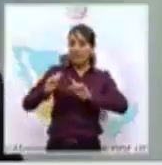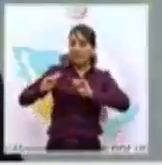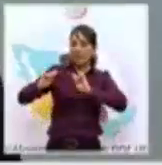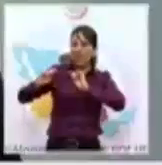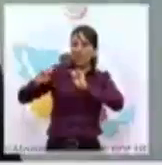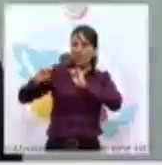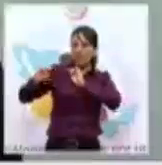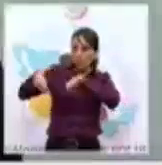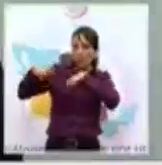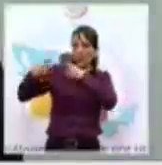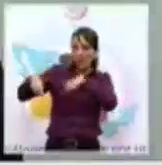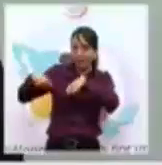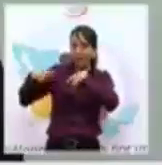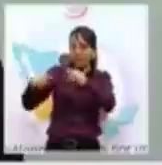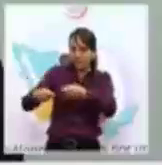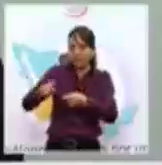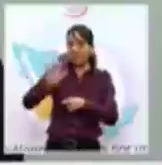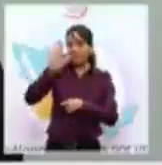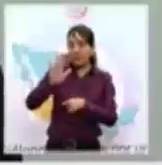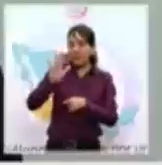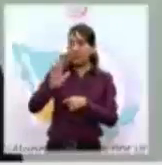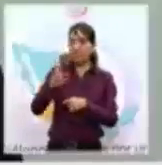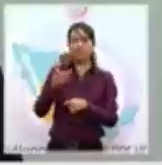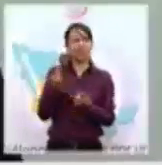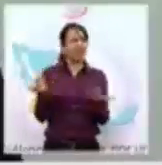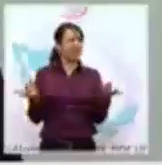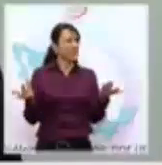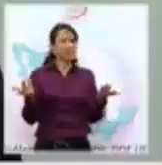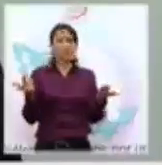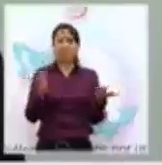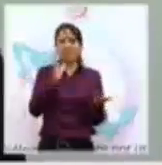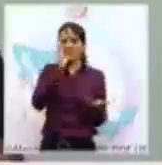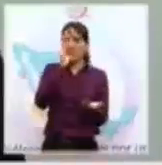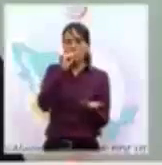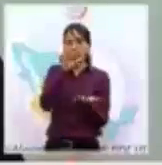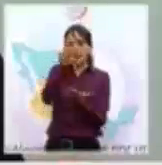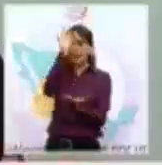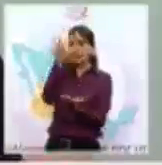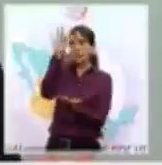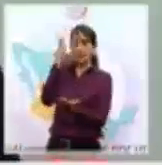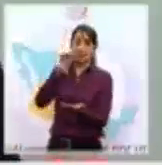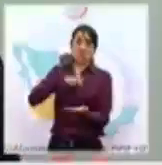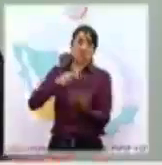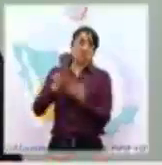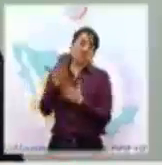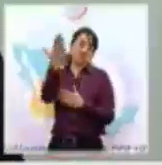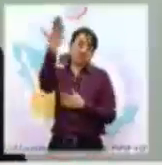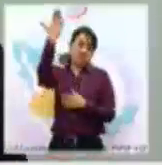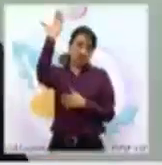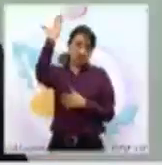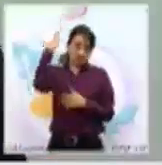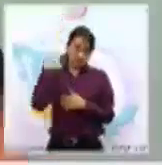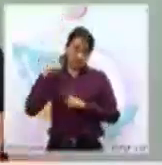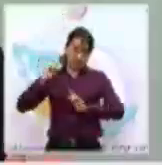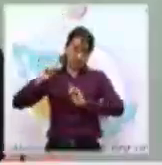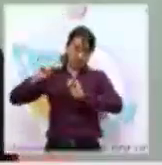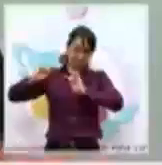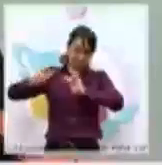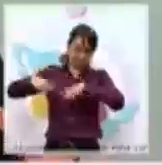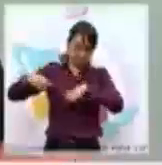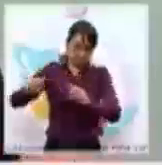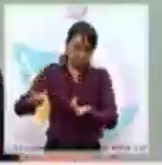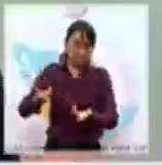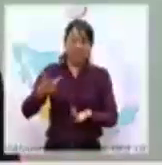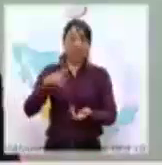menores recursos, con posibilidades de elegir cosas que en mi generación, cuando menos, no sé, había un canal de tele de los niños,